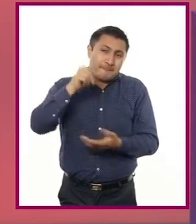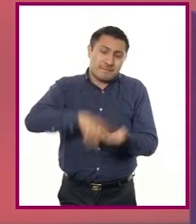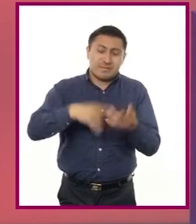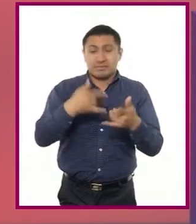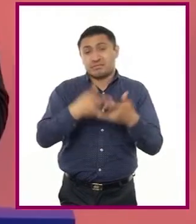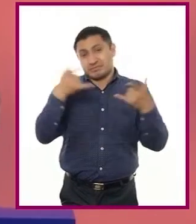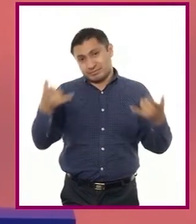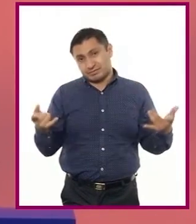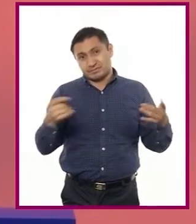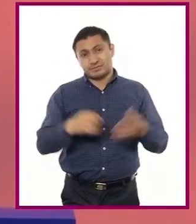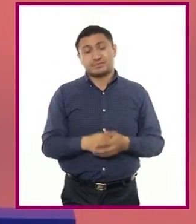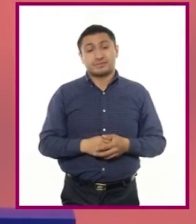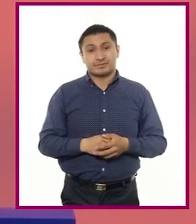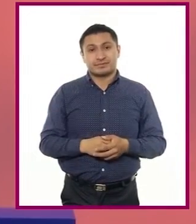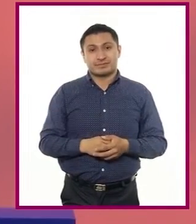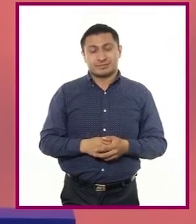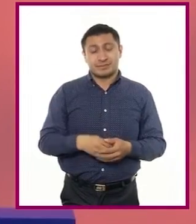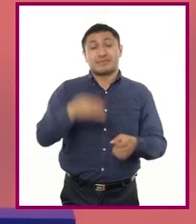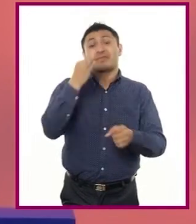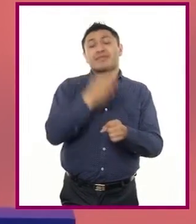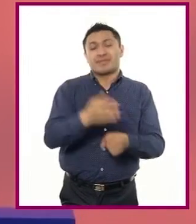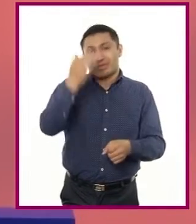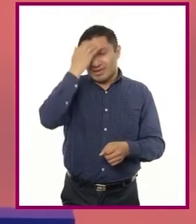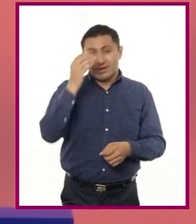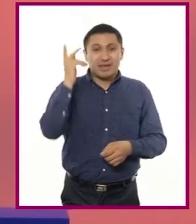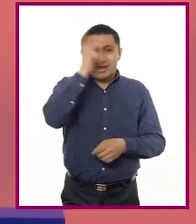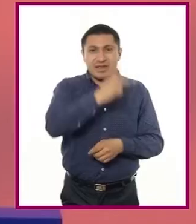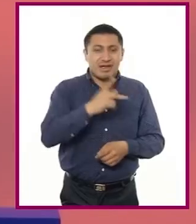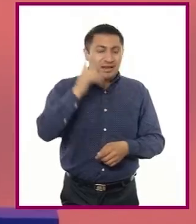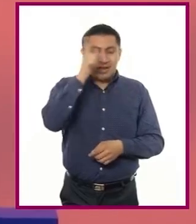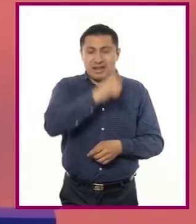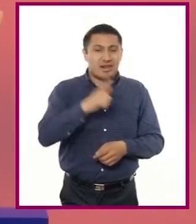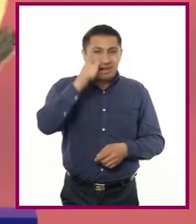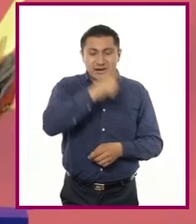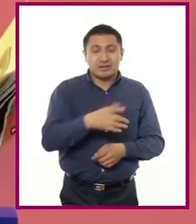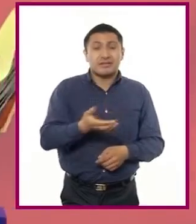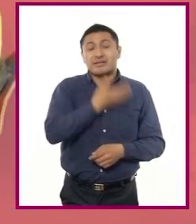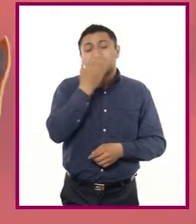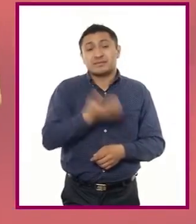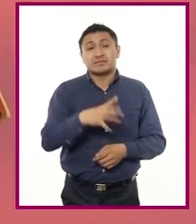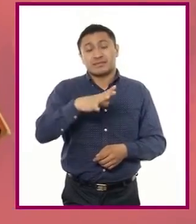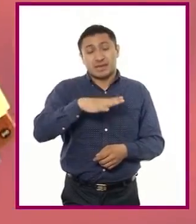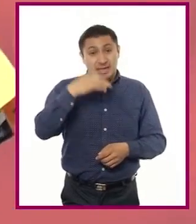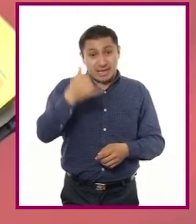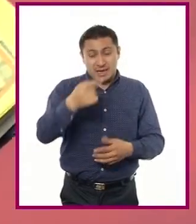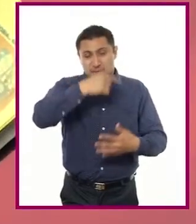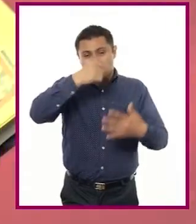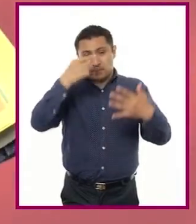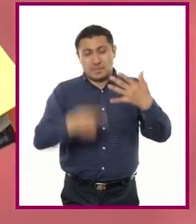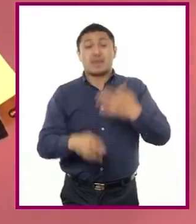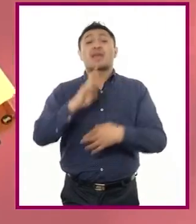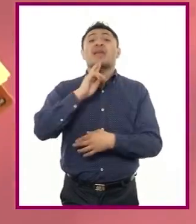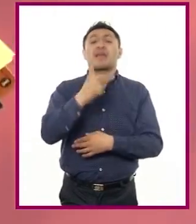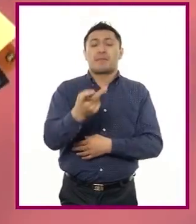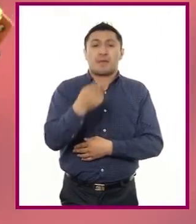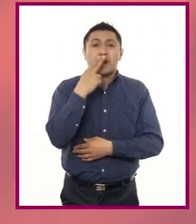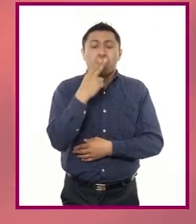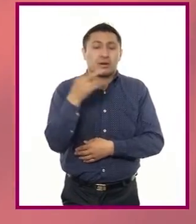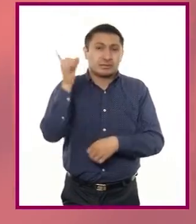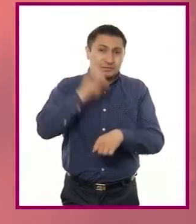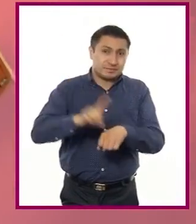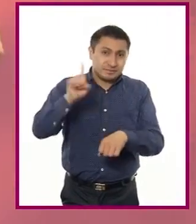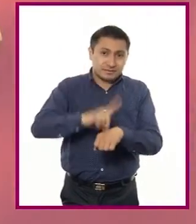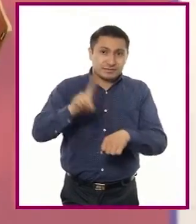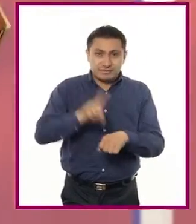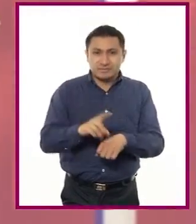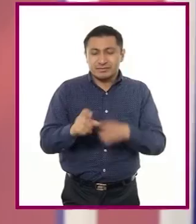historietas. Estamos conociendo el lenguaje coloquial y también algunas posibilidades de mejorarlo en el uso cotidiano.